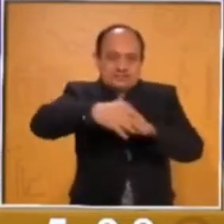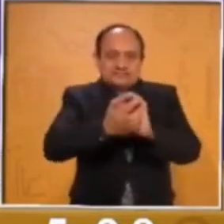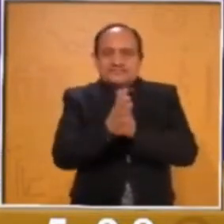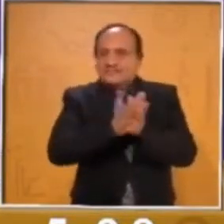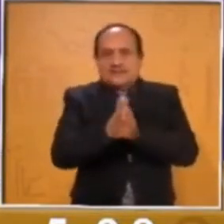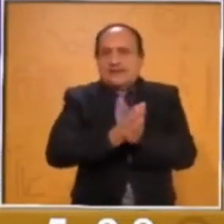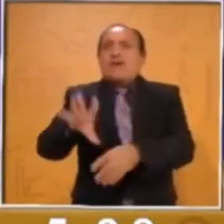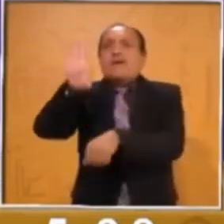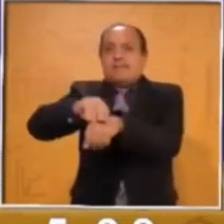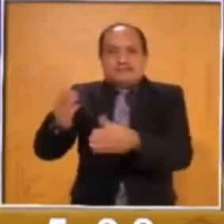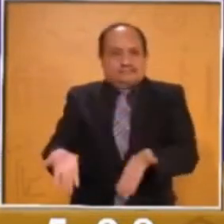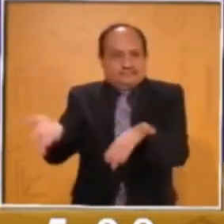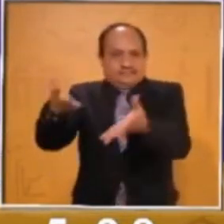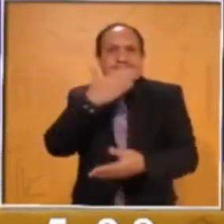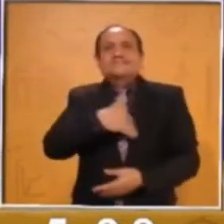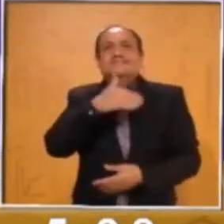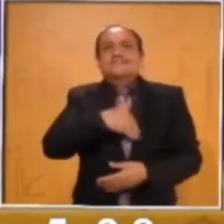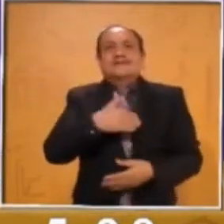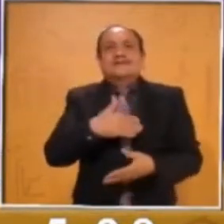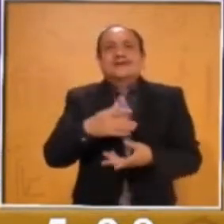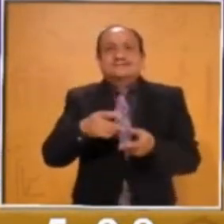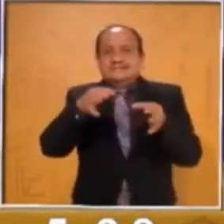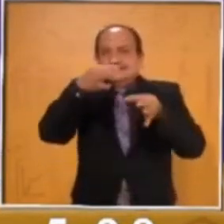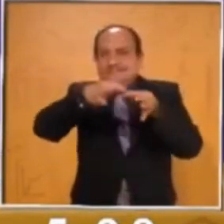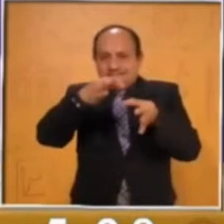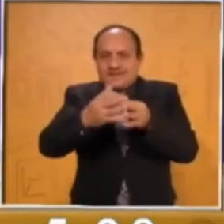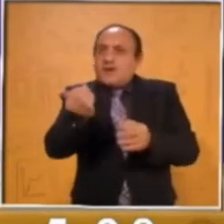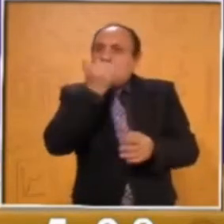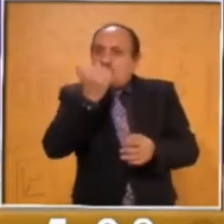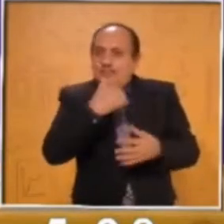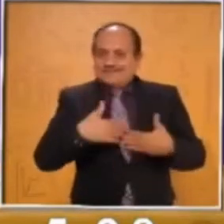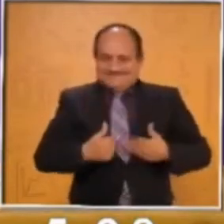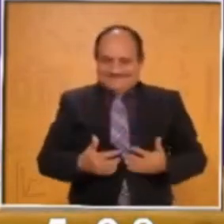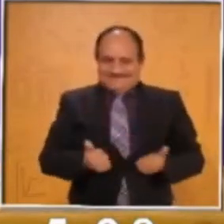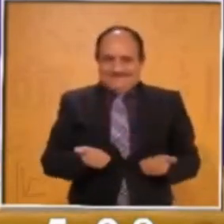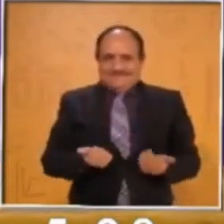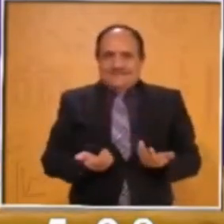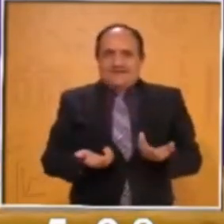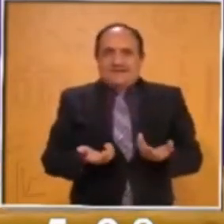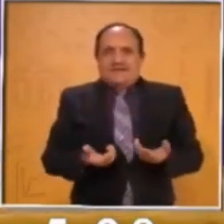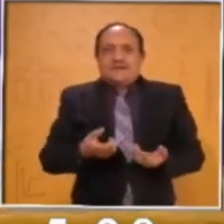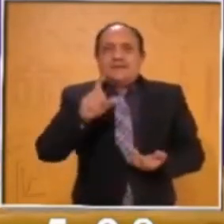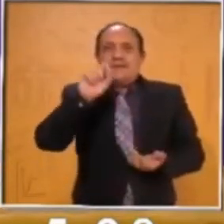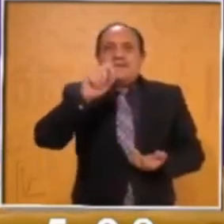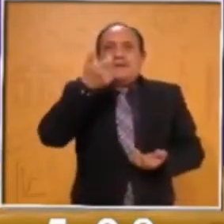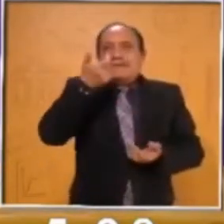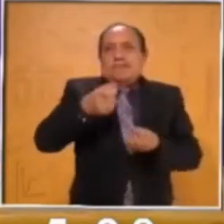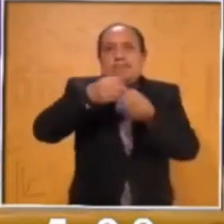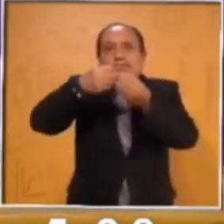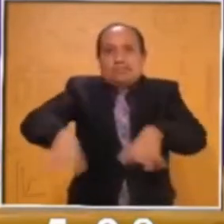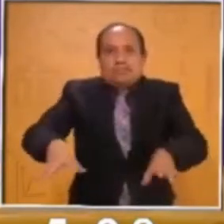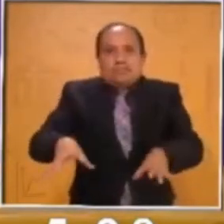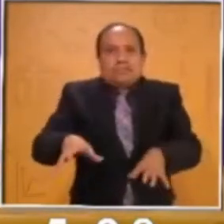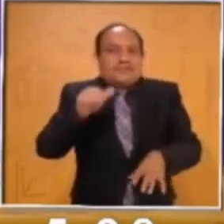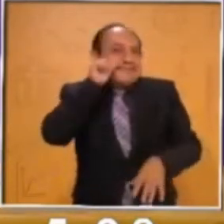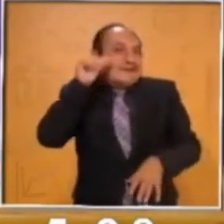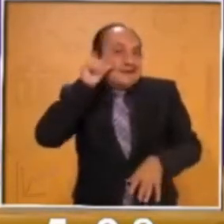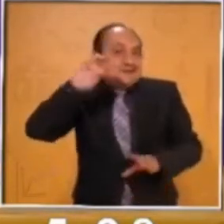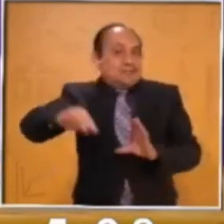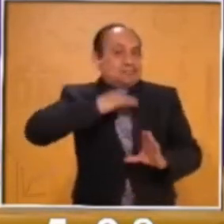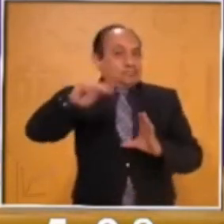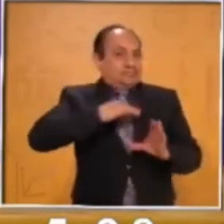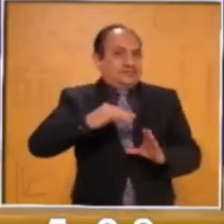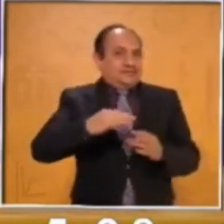chance de ir al baño, les doy chance de que se preparen de comer porque tienen hambre. Al que se le perdieron los 20 pesos, porque ayer andaban comentando que se les habían